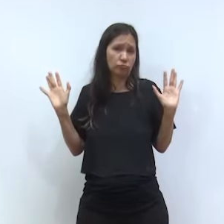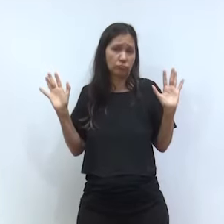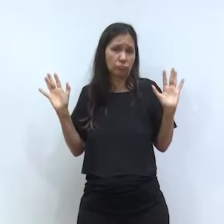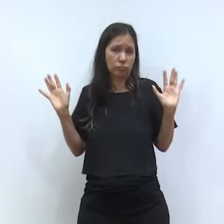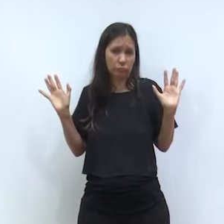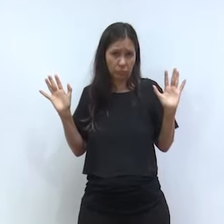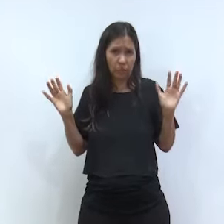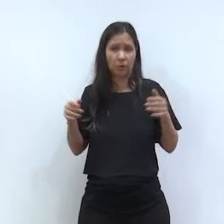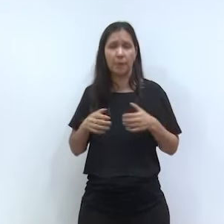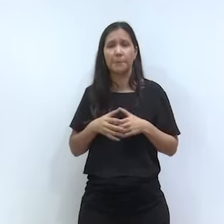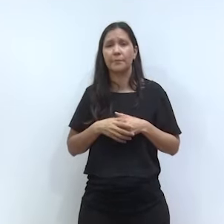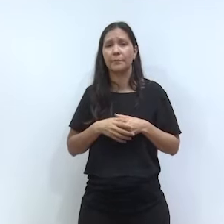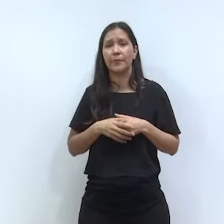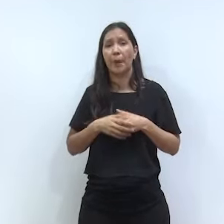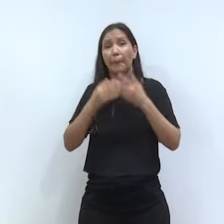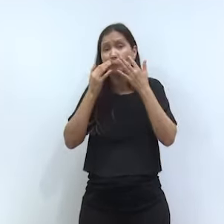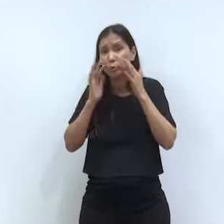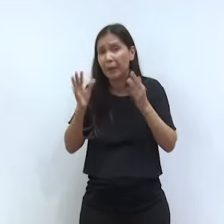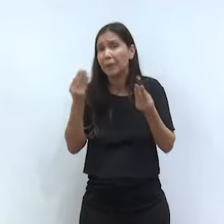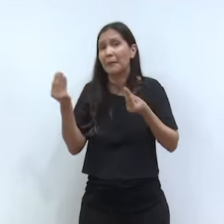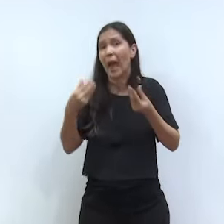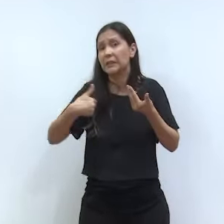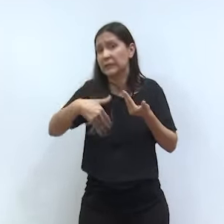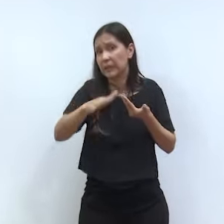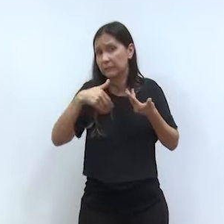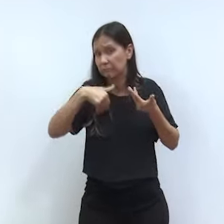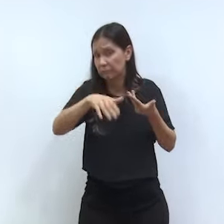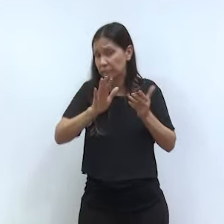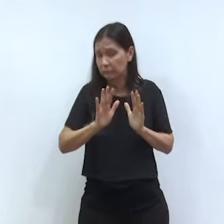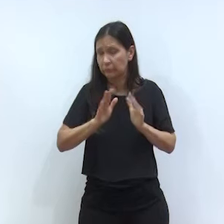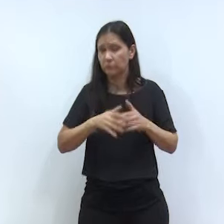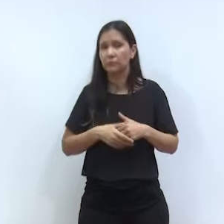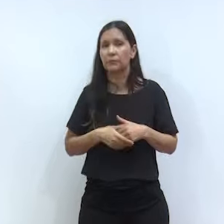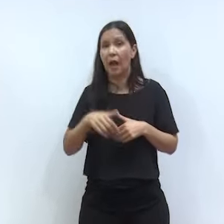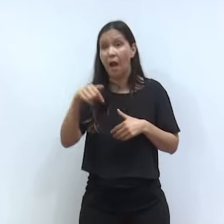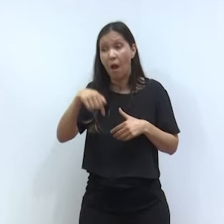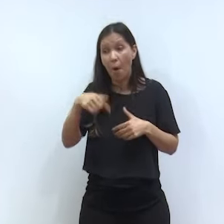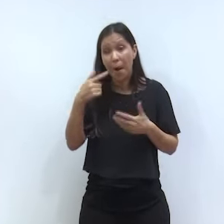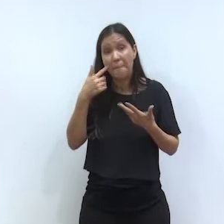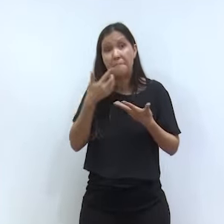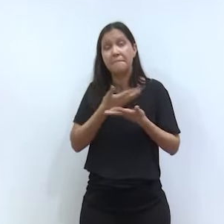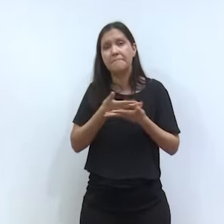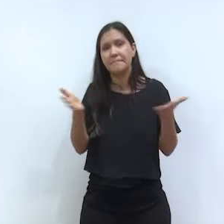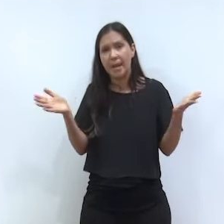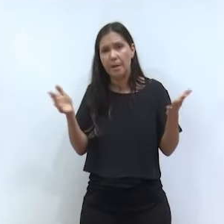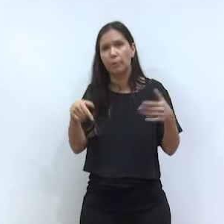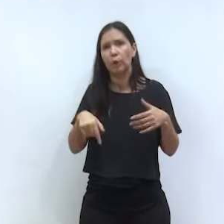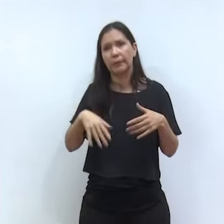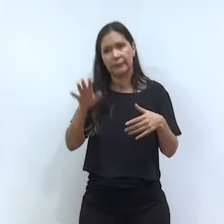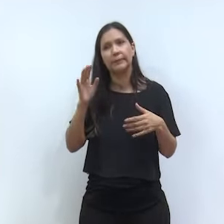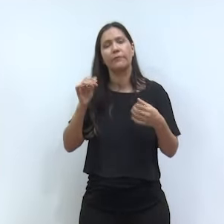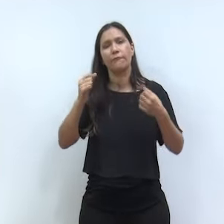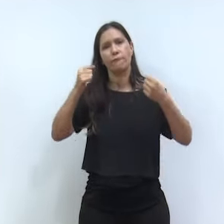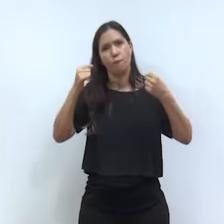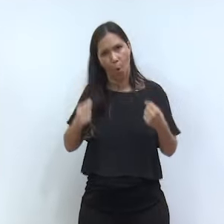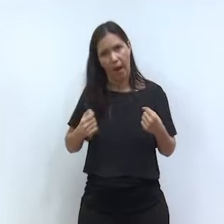y y habrá que ver qué pasa hasta ahora todo indica que es bastante más sólido de lo que pensábamos